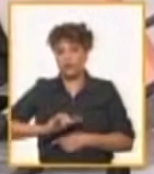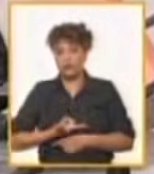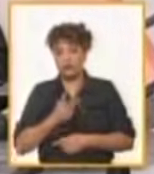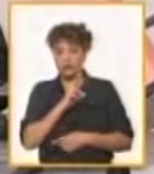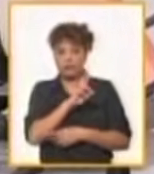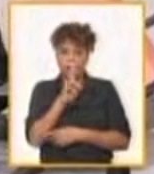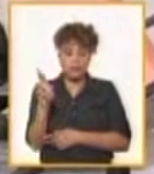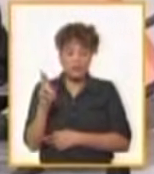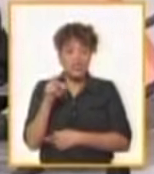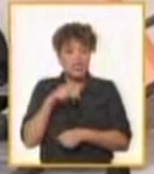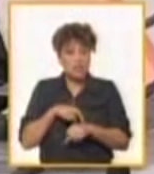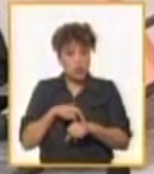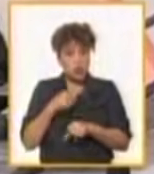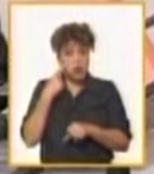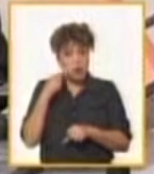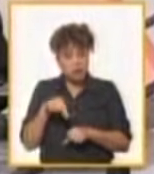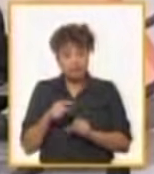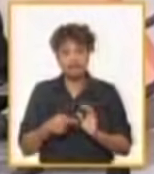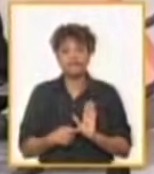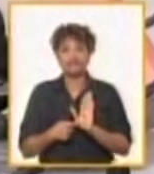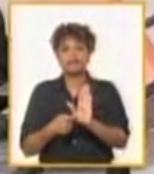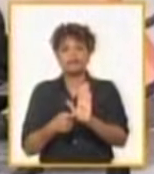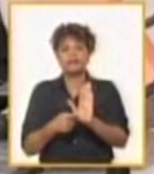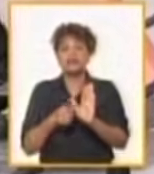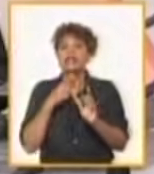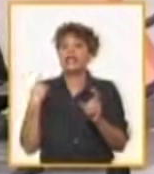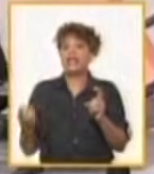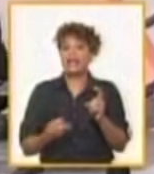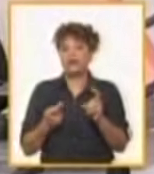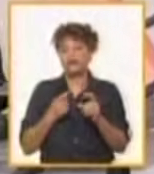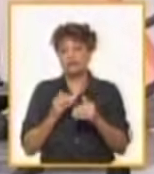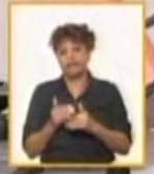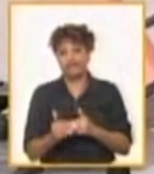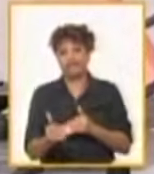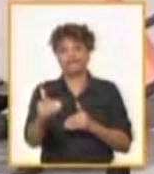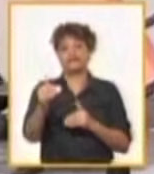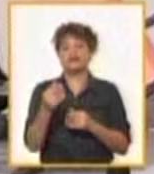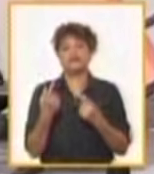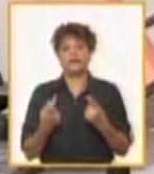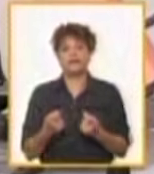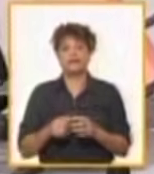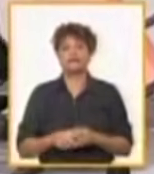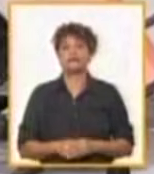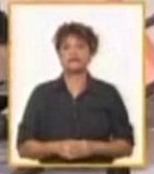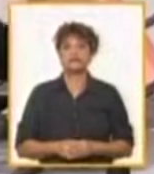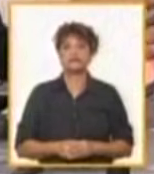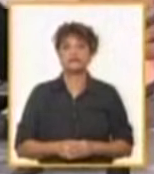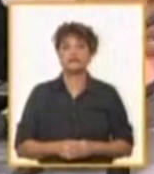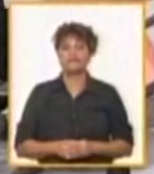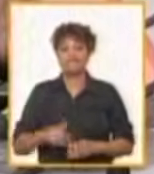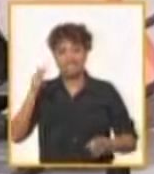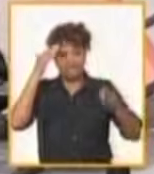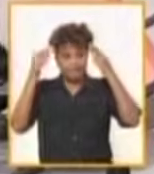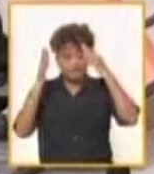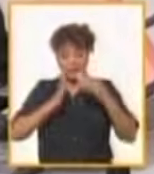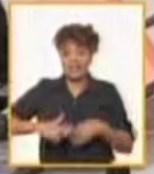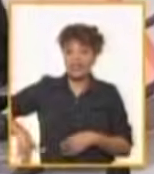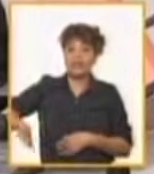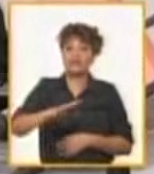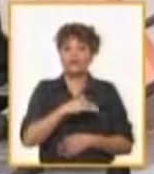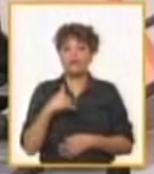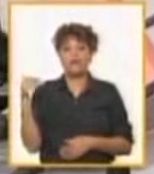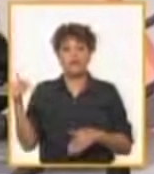siguen pues mostrándonos también las duras batallas que tenemos que seguir librando en ese ámbito. Les agradezco muchísimo a ustedes haber